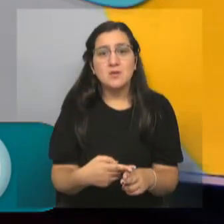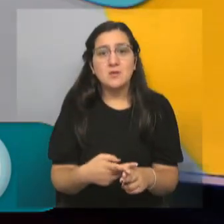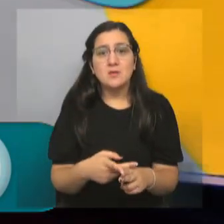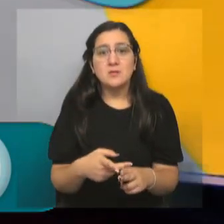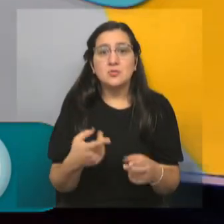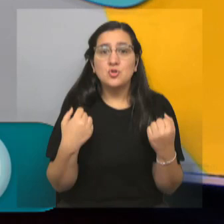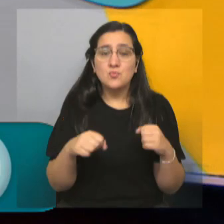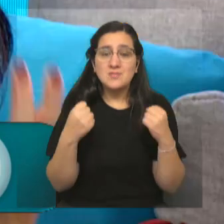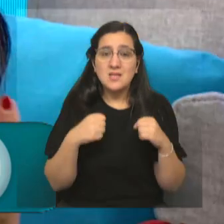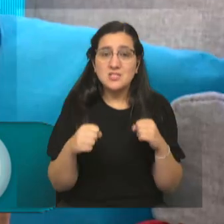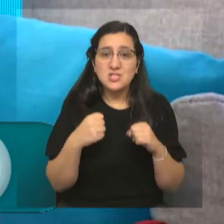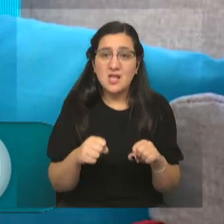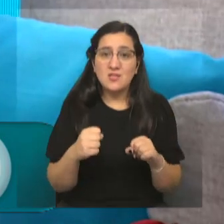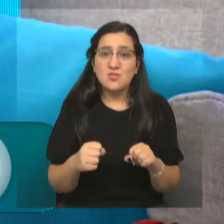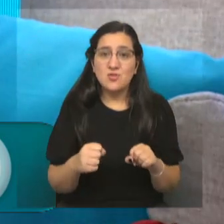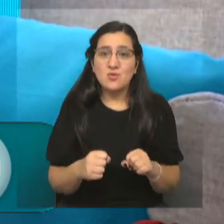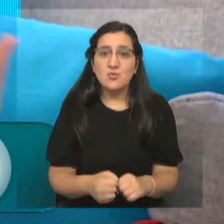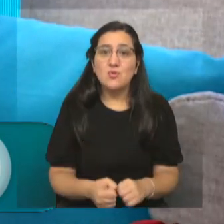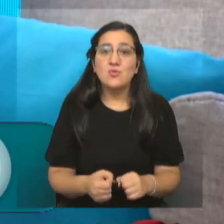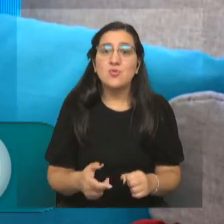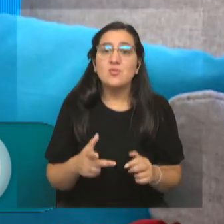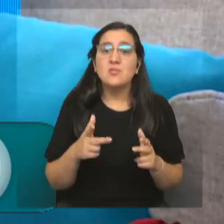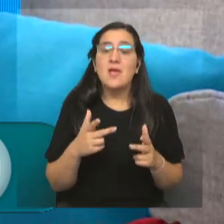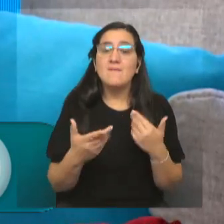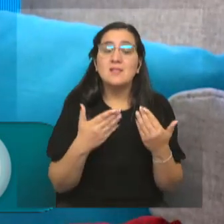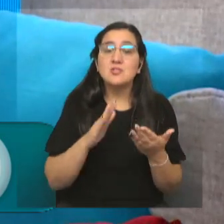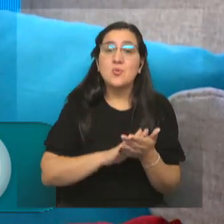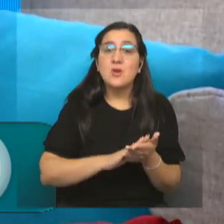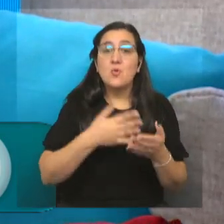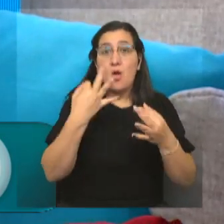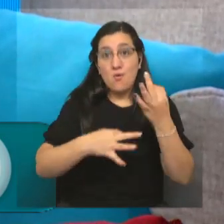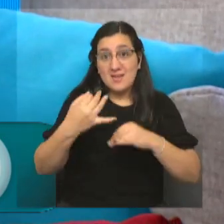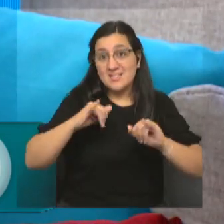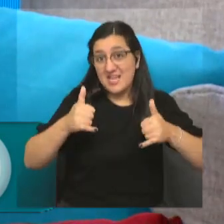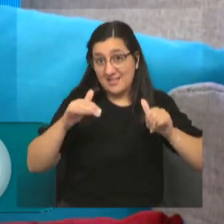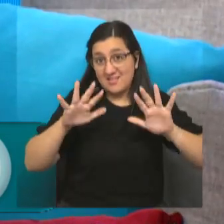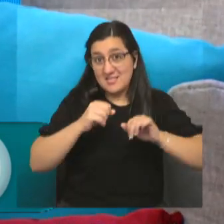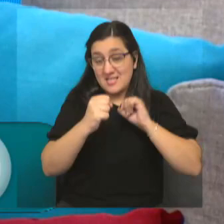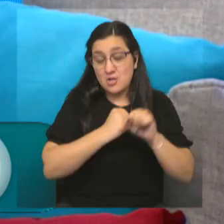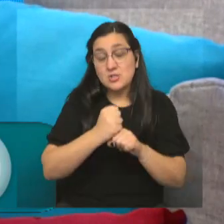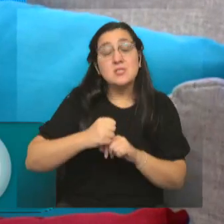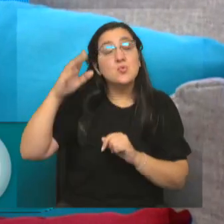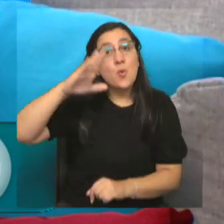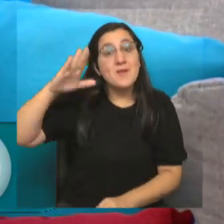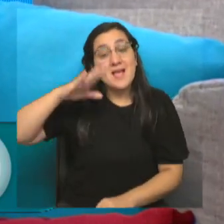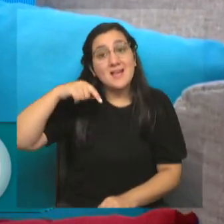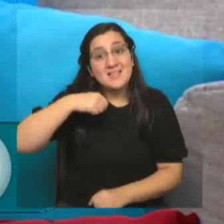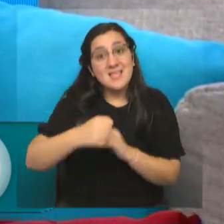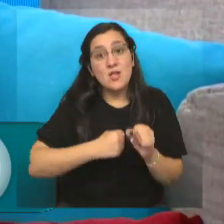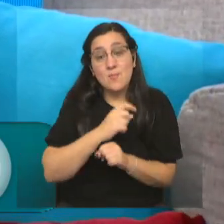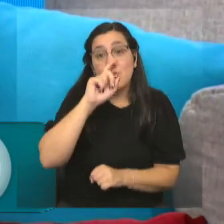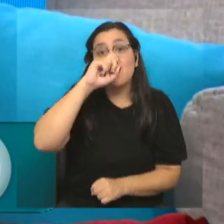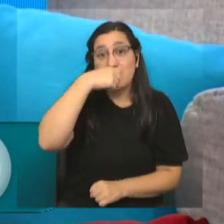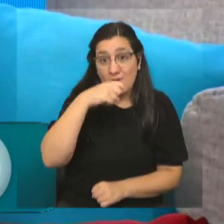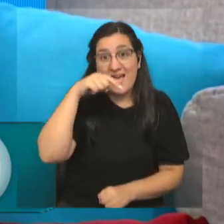ensayando toda la pancha. Cuando vos dijiste, cuando hablas ahora de una obra que tiene 10 años y que es un homenaje justamente en este año a Montevideo,